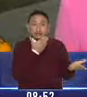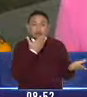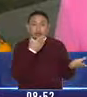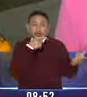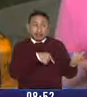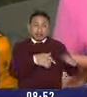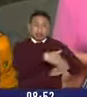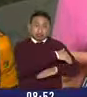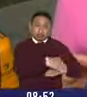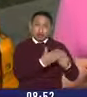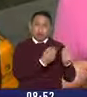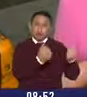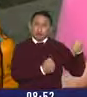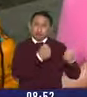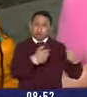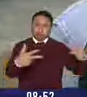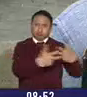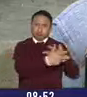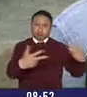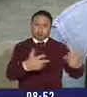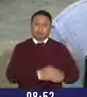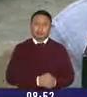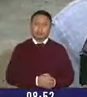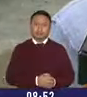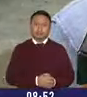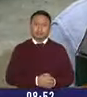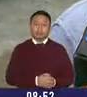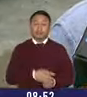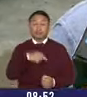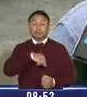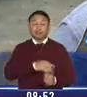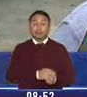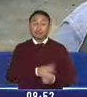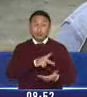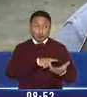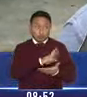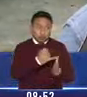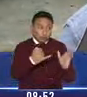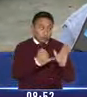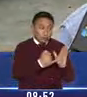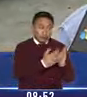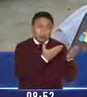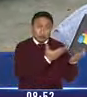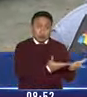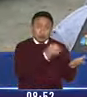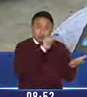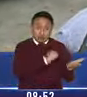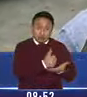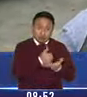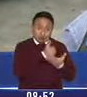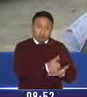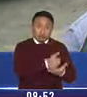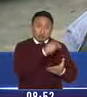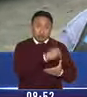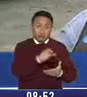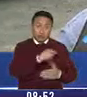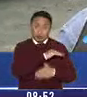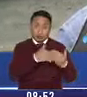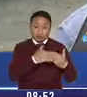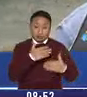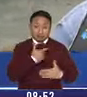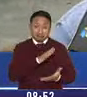de alto tránsito. Que se deje ver que los impuestos que se pagan están destinados para que la población podamos